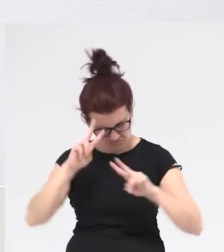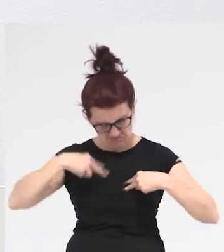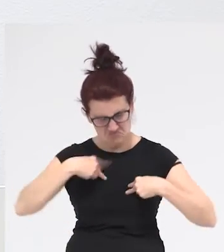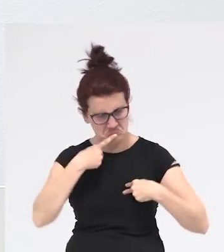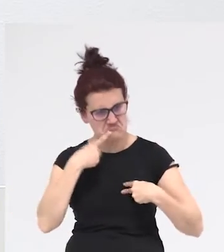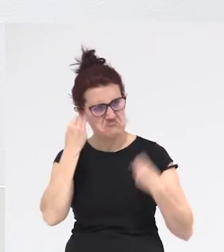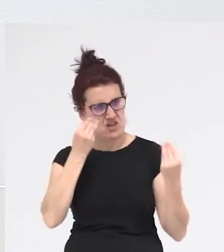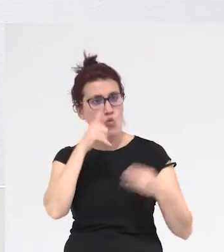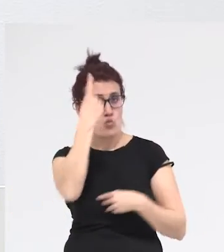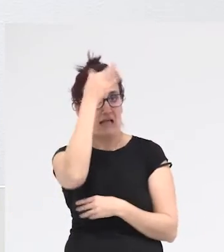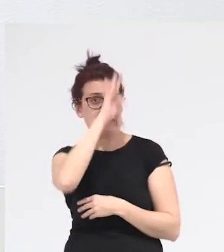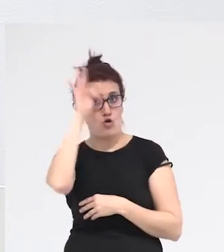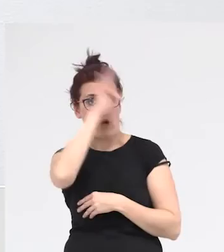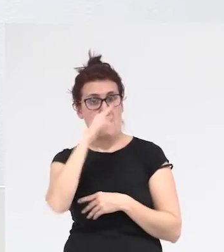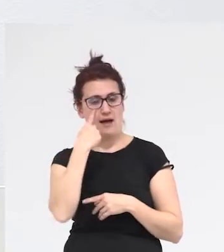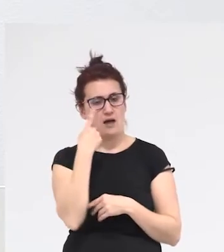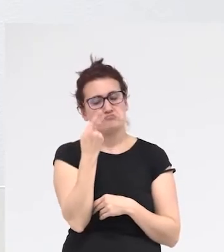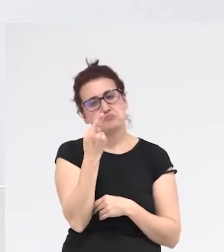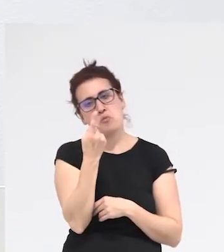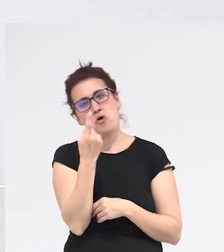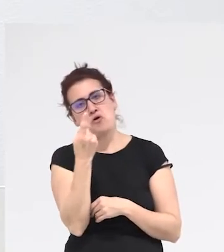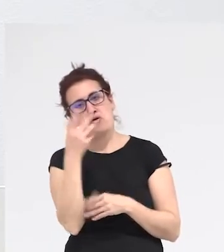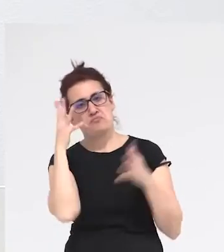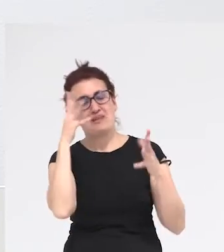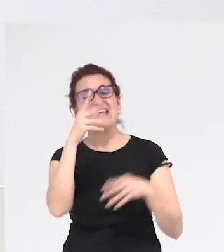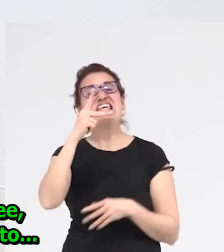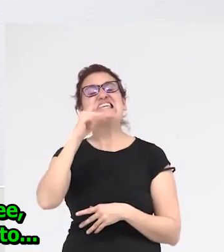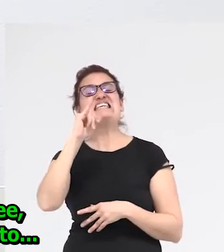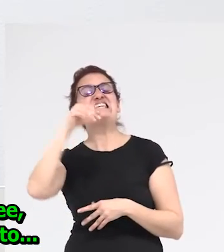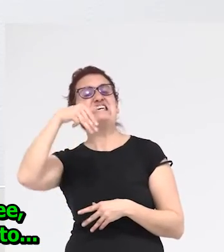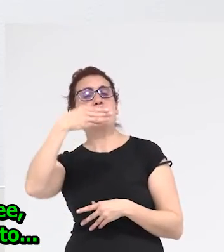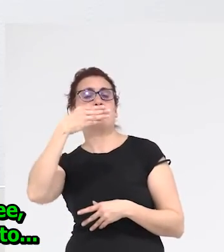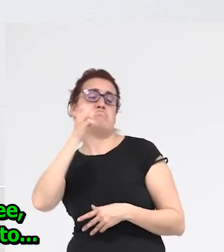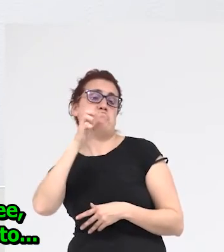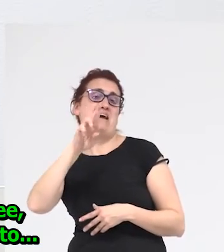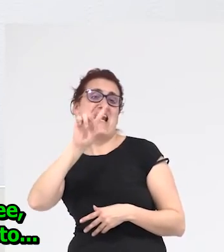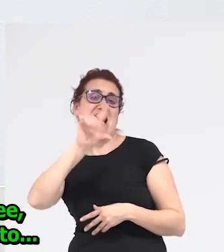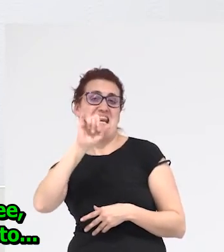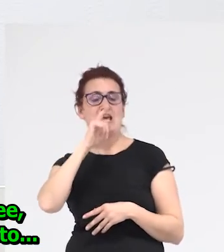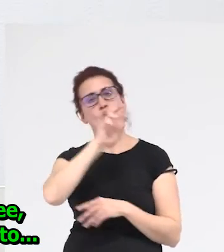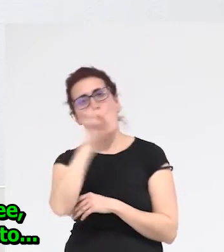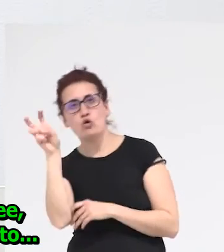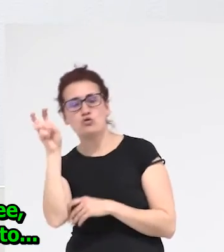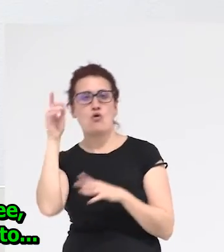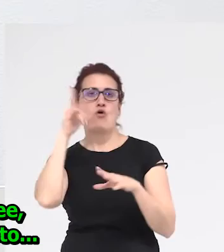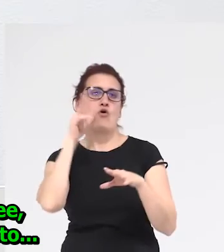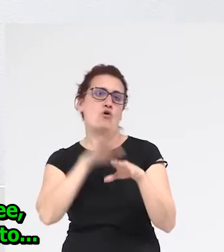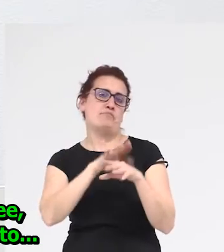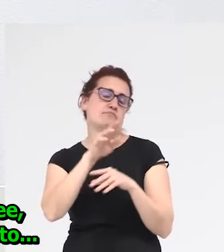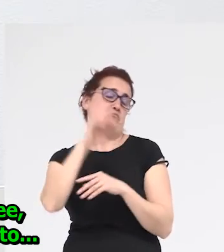Hay una teórica que lo acuña como concepto, que es Kimberly Crenshaw. Luego hay el colectivo Río con Bají, que hace